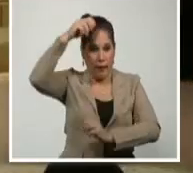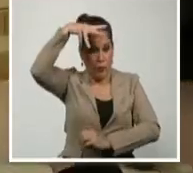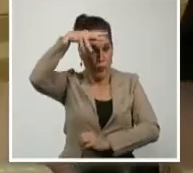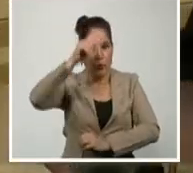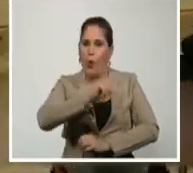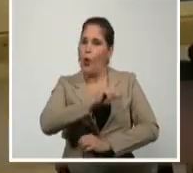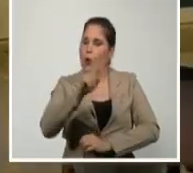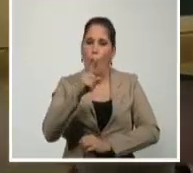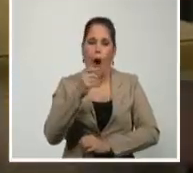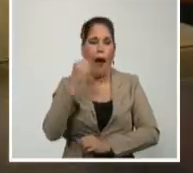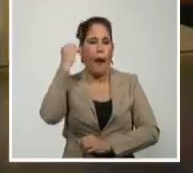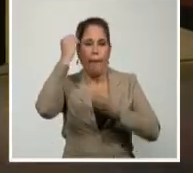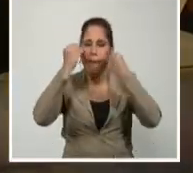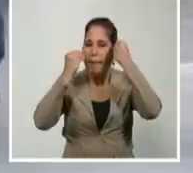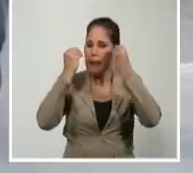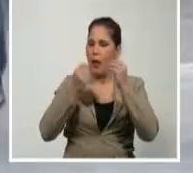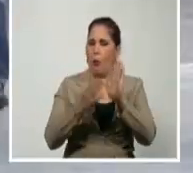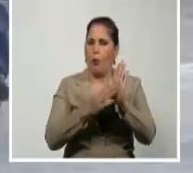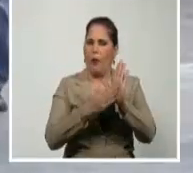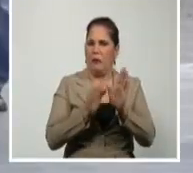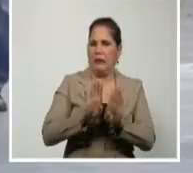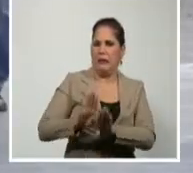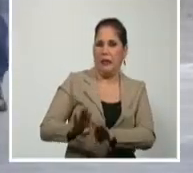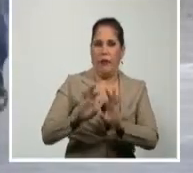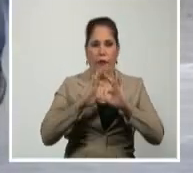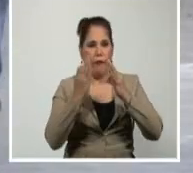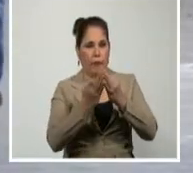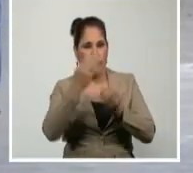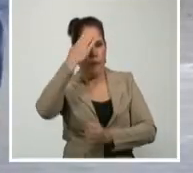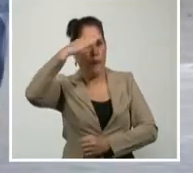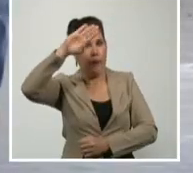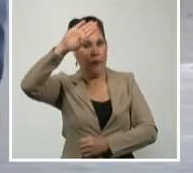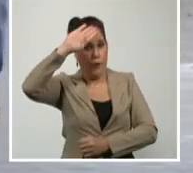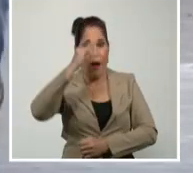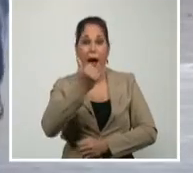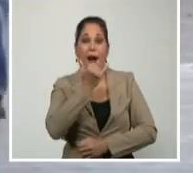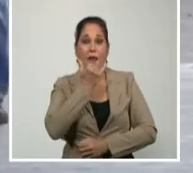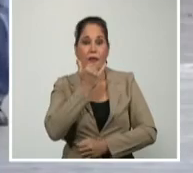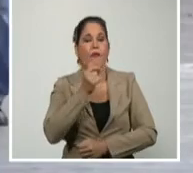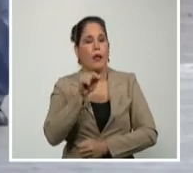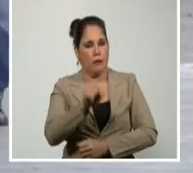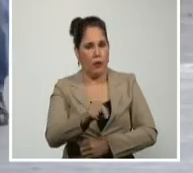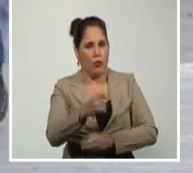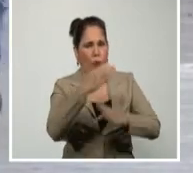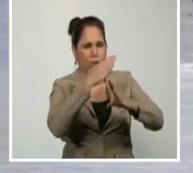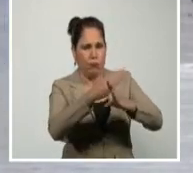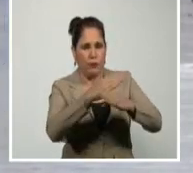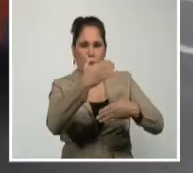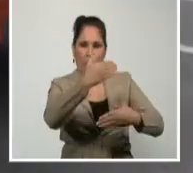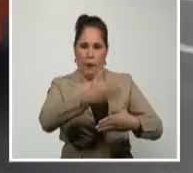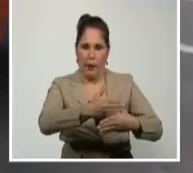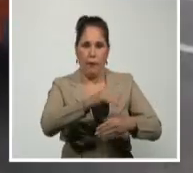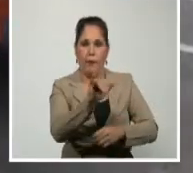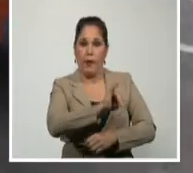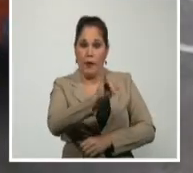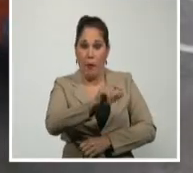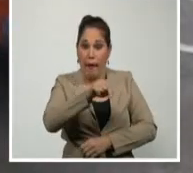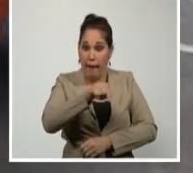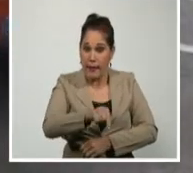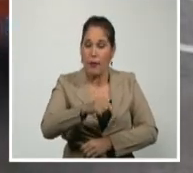no ha vacilado en mostrar su desdén por las familias cubanas y los daños que les inflige con sus decisiones. Esta se trata